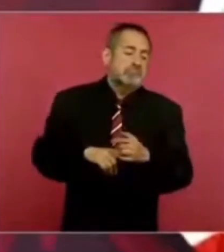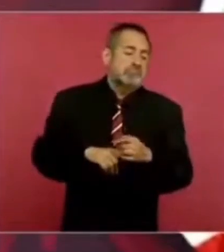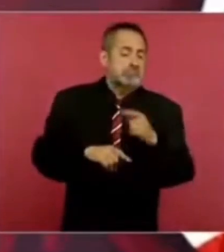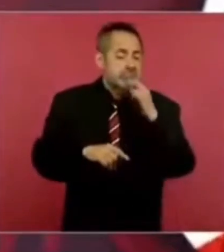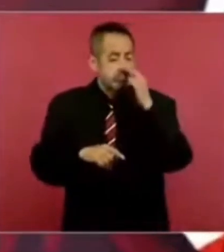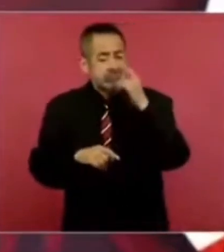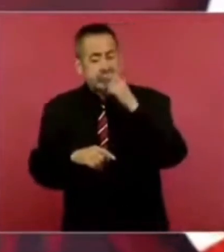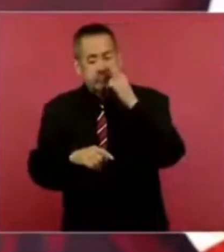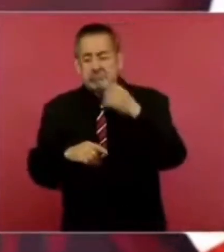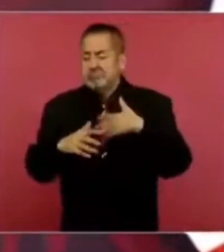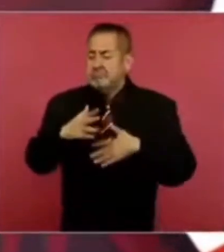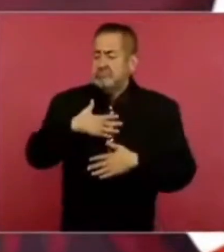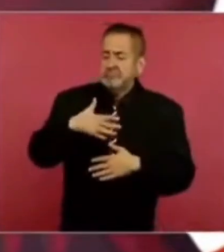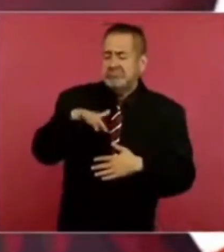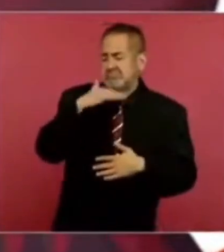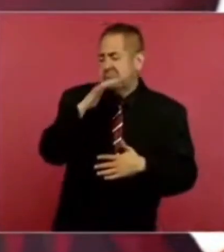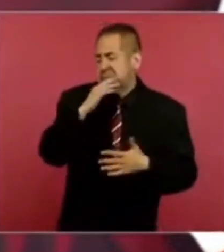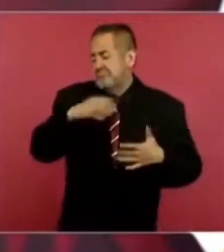de ser corruptos,